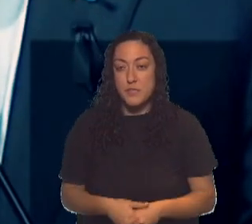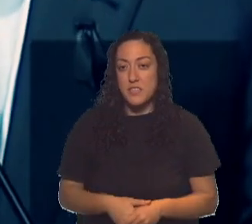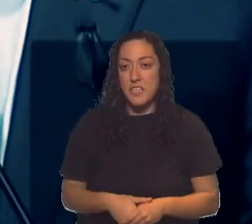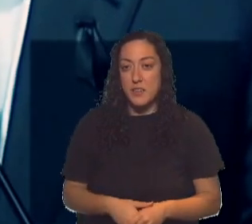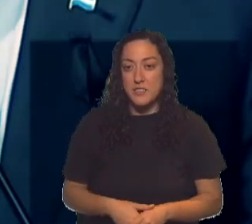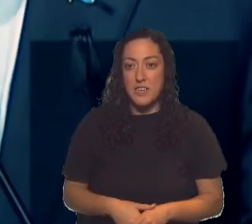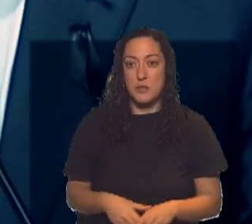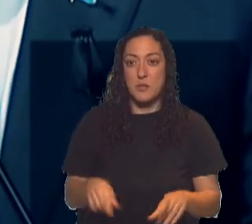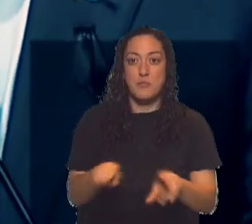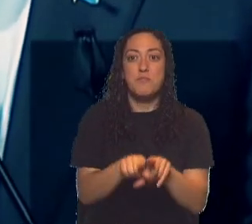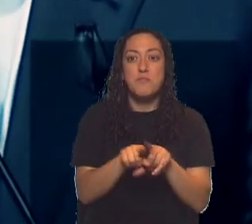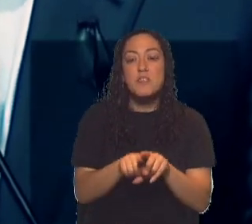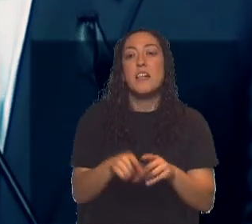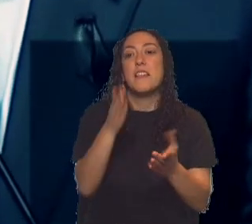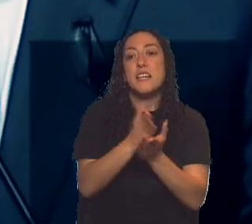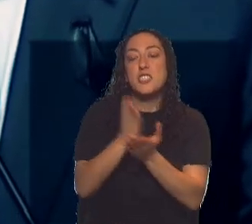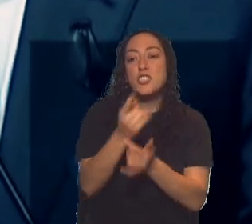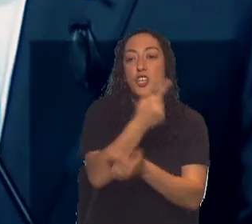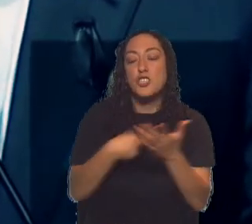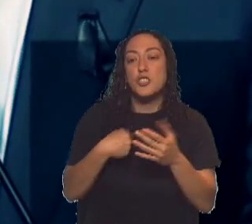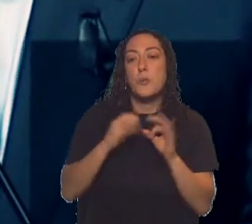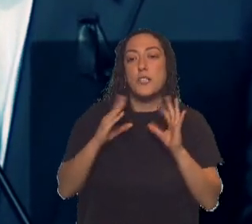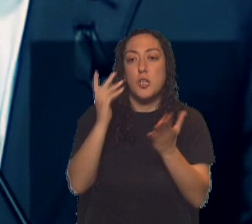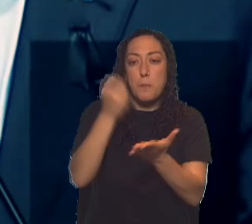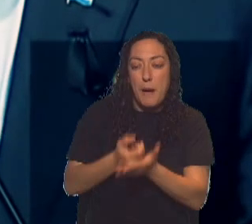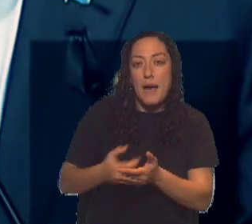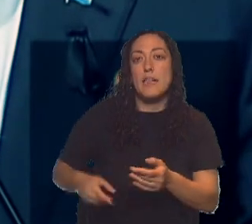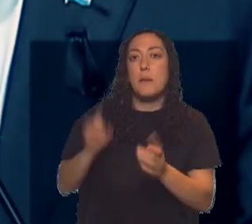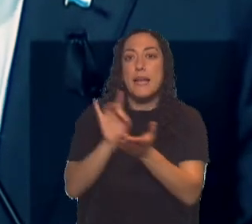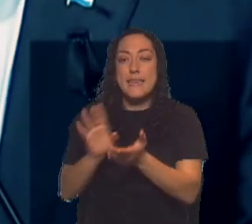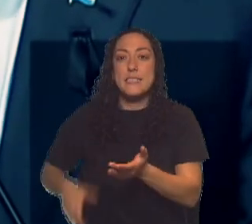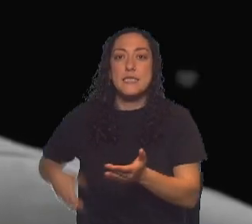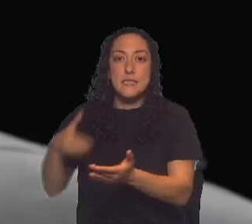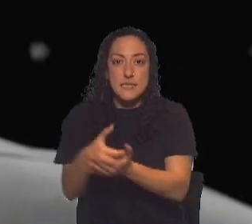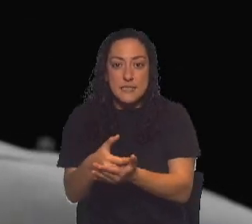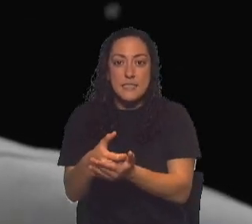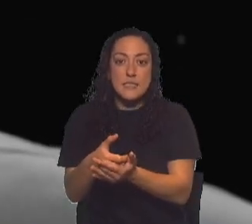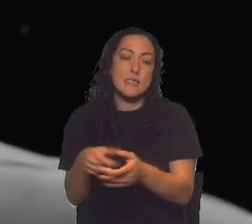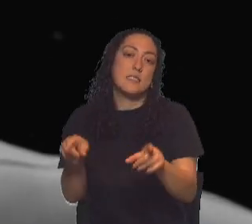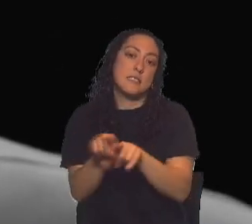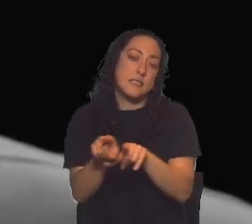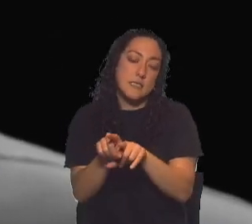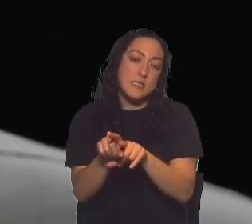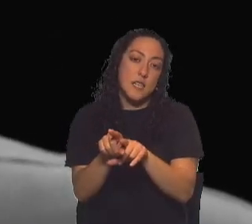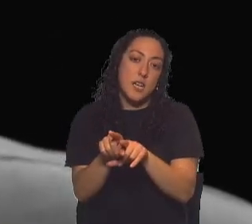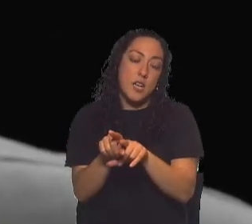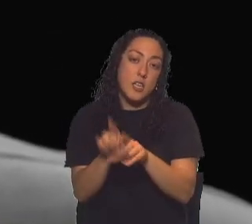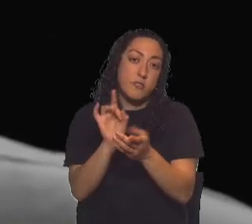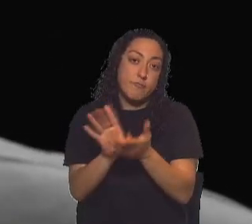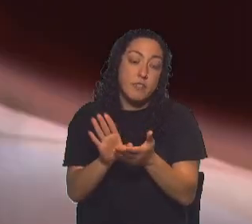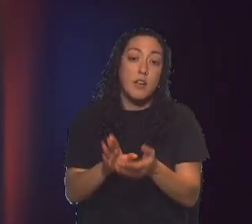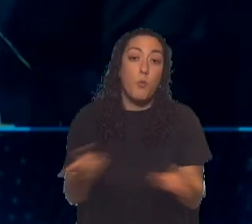mies dcho a las vacaciones pagas y a la indemnización y sobre todas las cosas donde volvemos a un régimen de